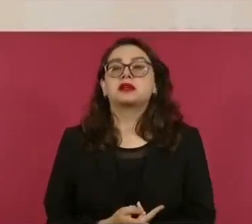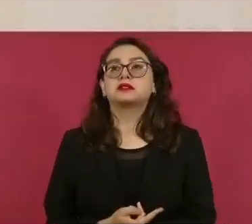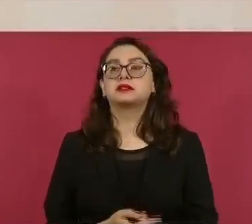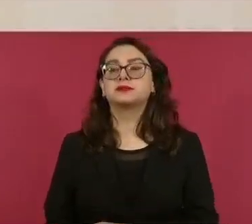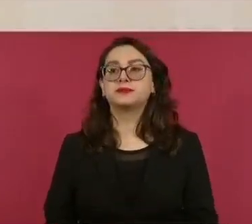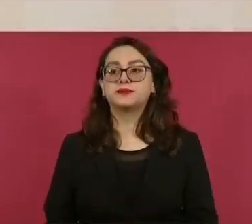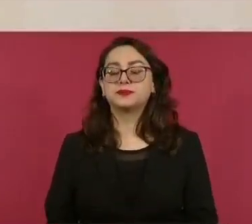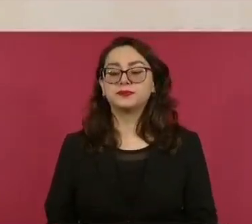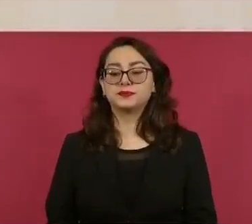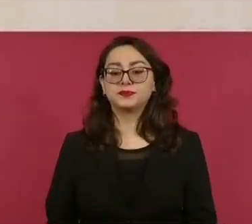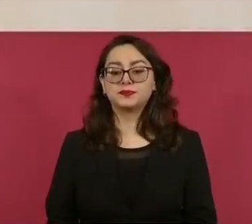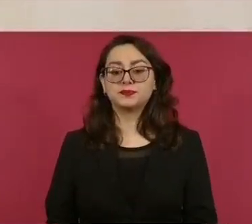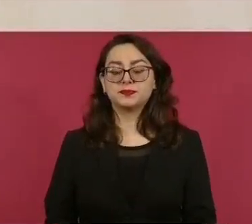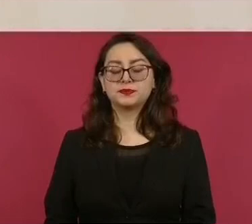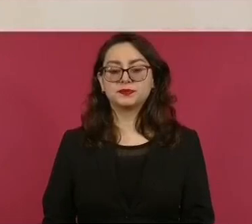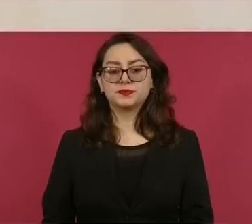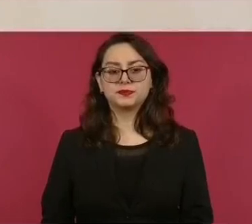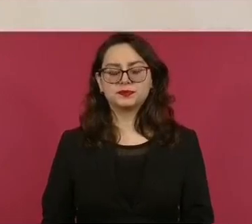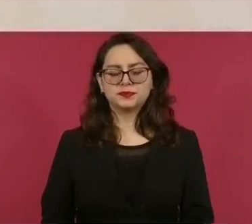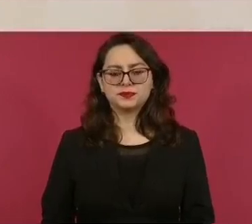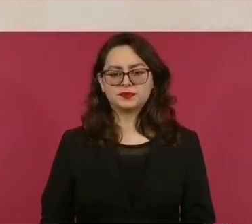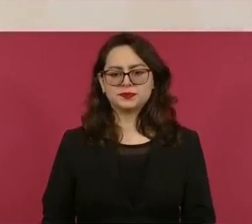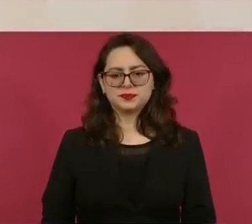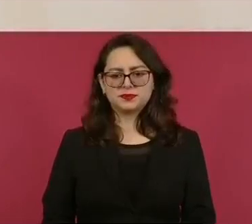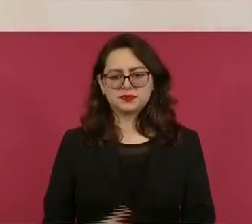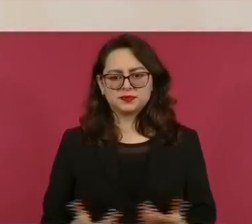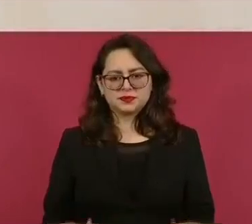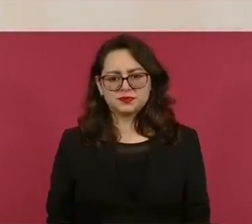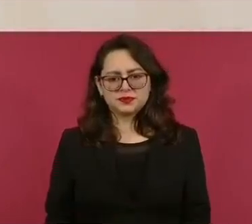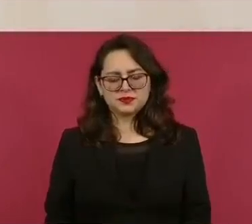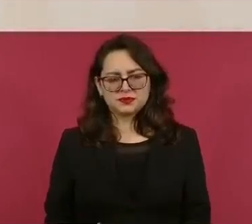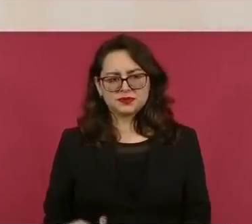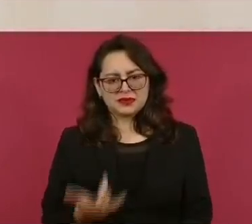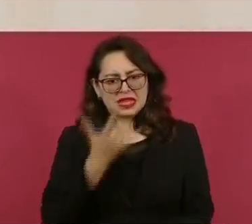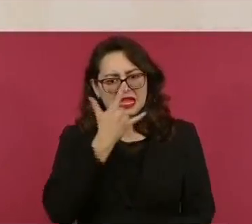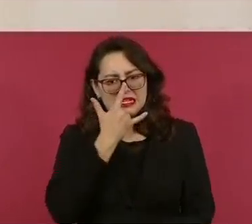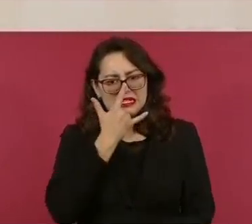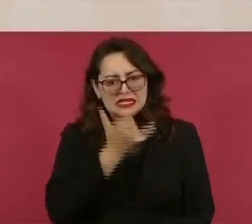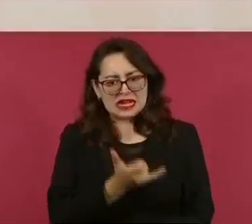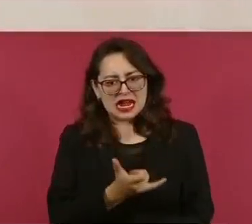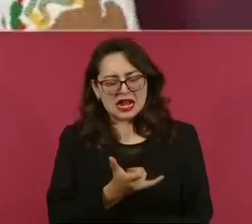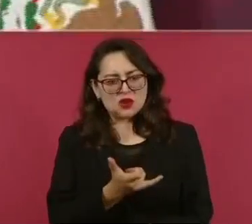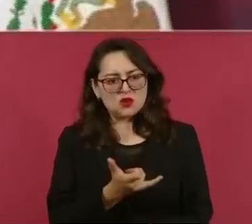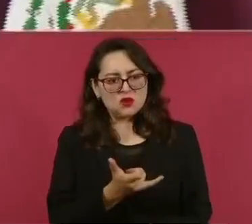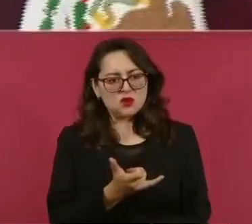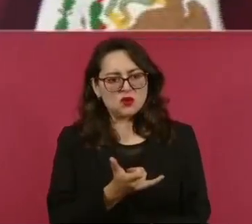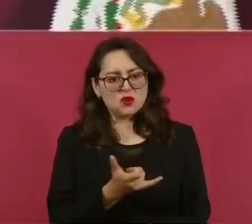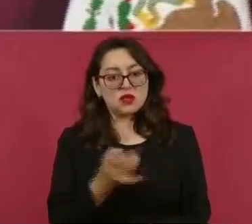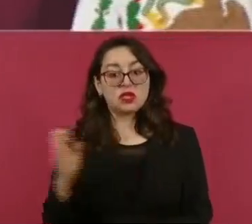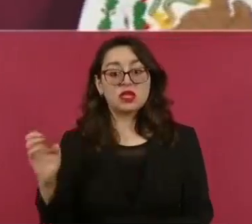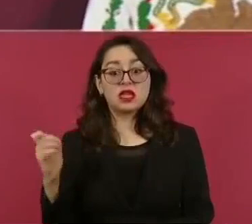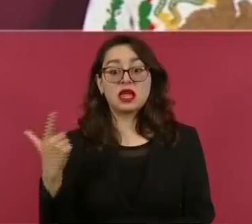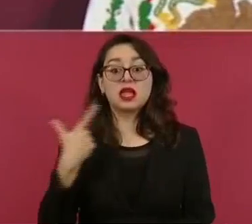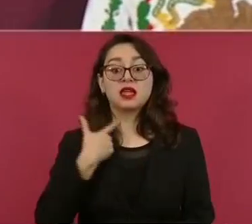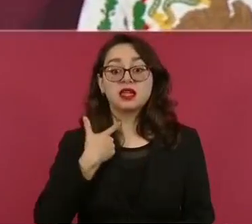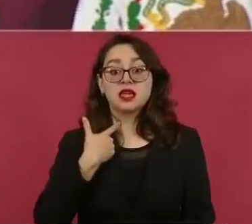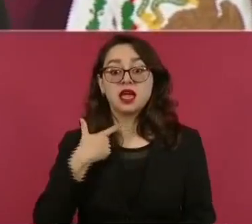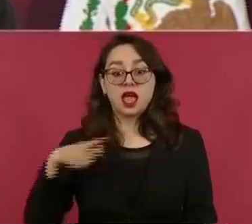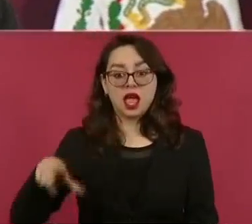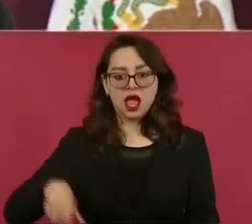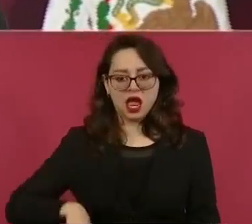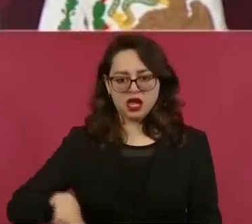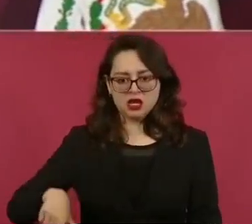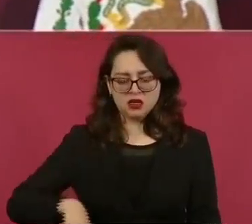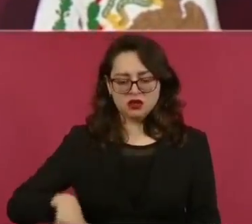entregado toda la información solicitada en el caso Ayotzinapa, lo mismo que en lo relacionado con la llamada